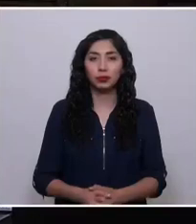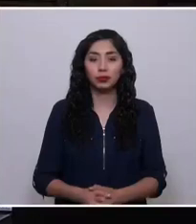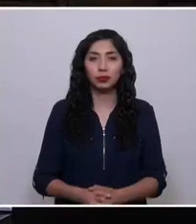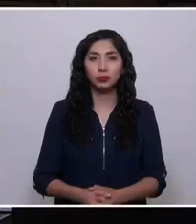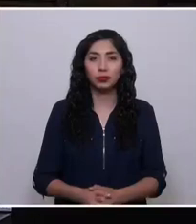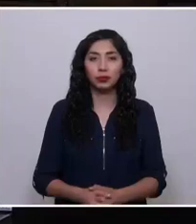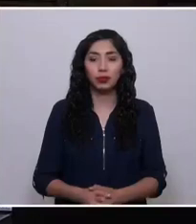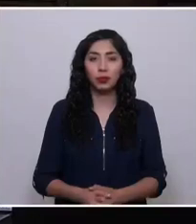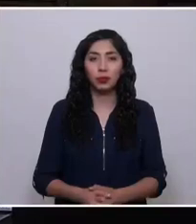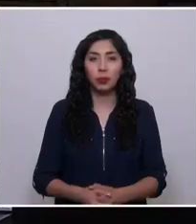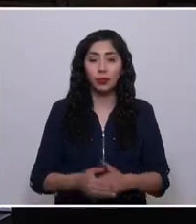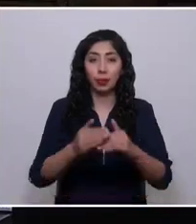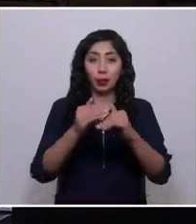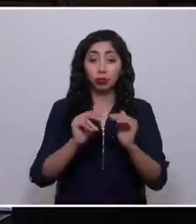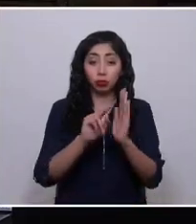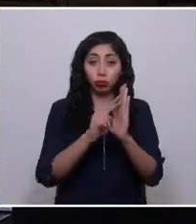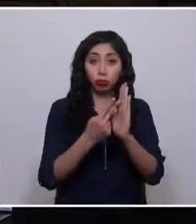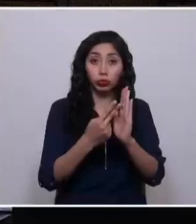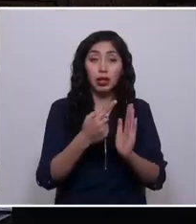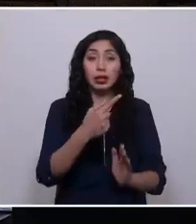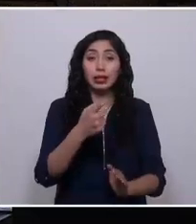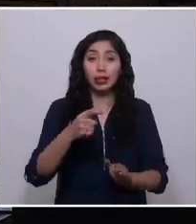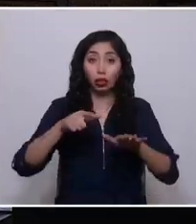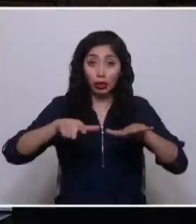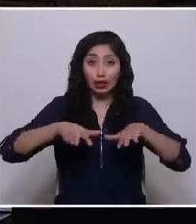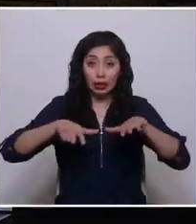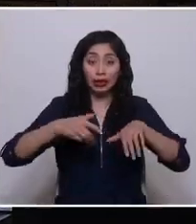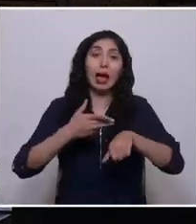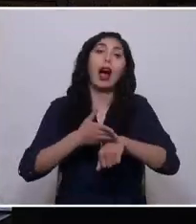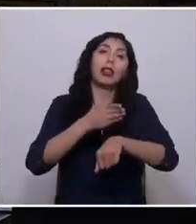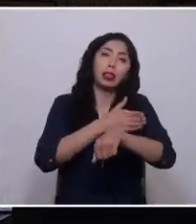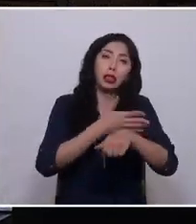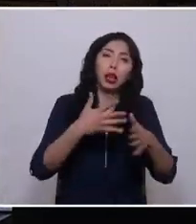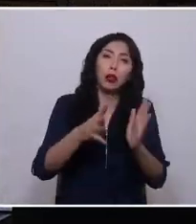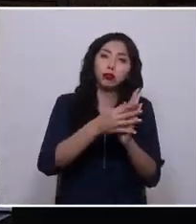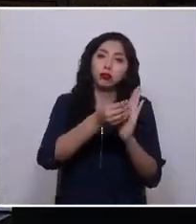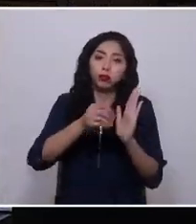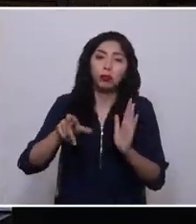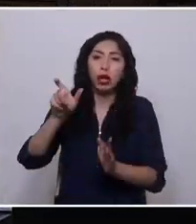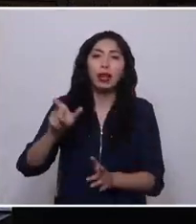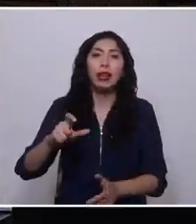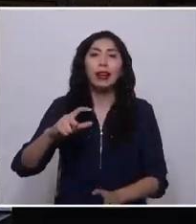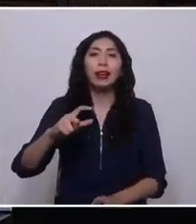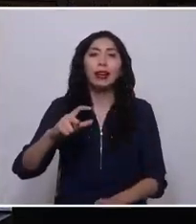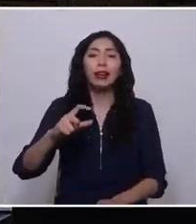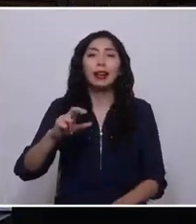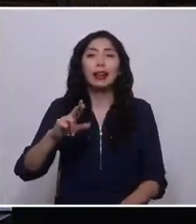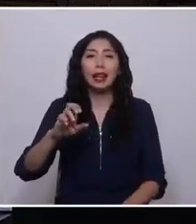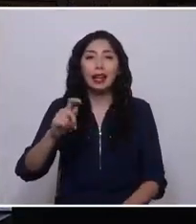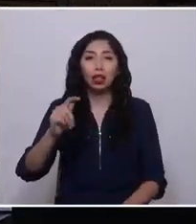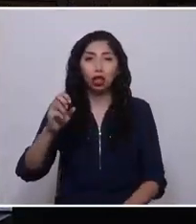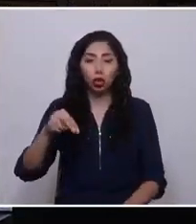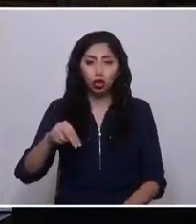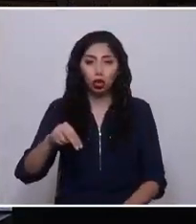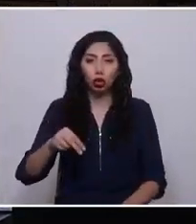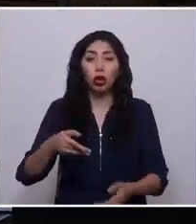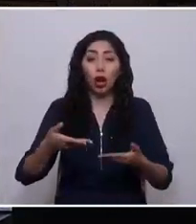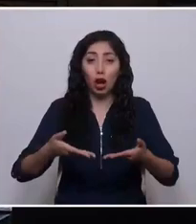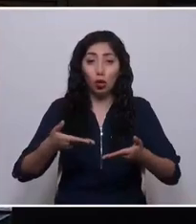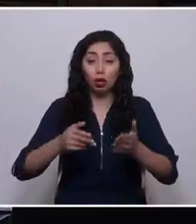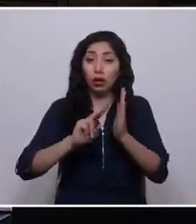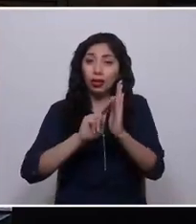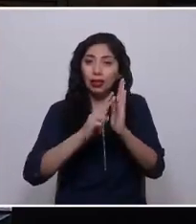La indicación número 117 había sido retirada previamente por el señor Cretón. Pasamos a la